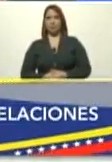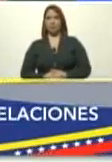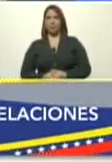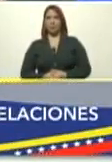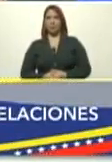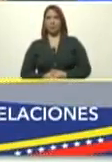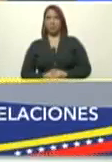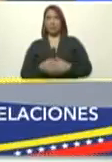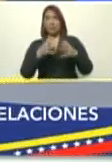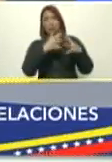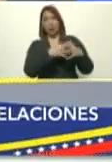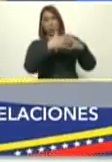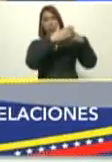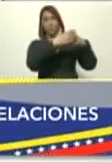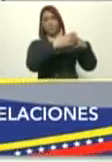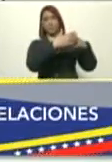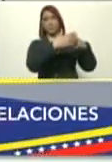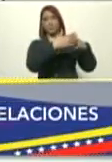Estados Unidos,